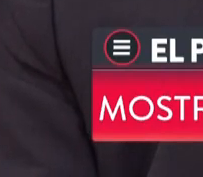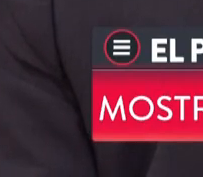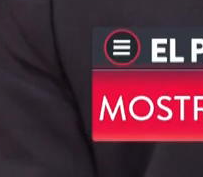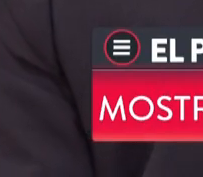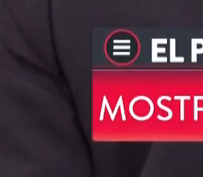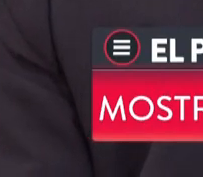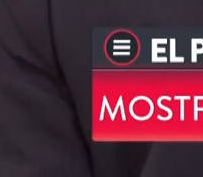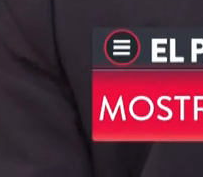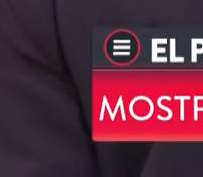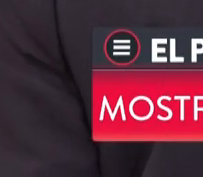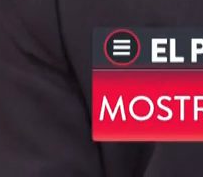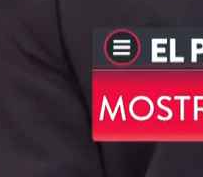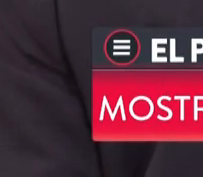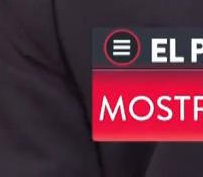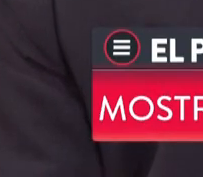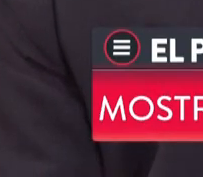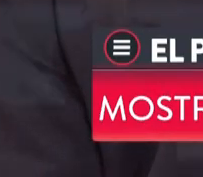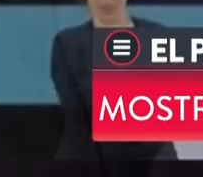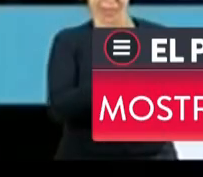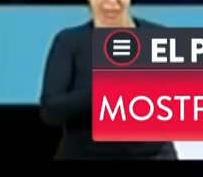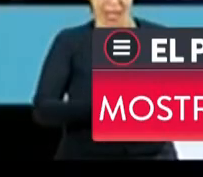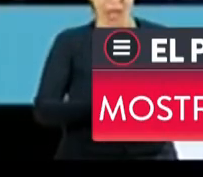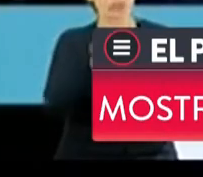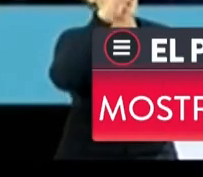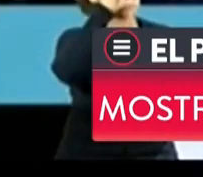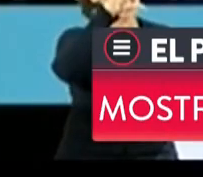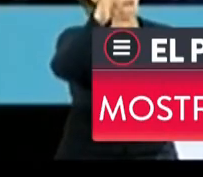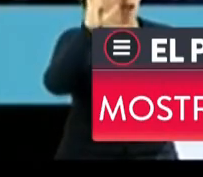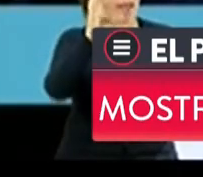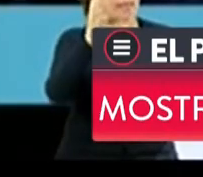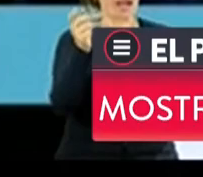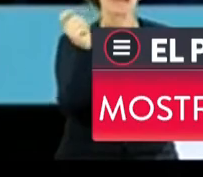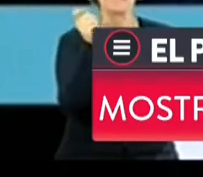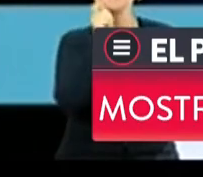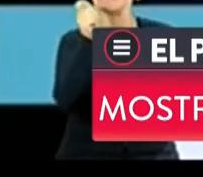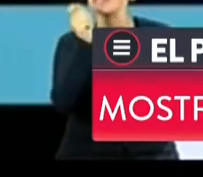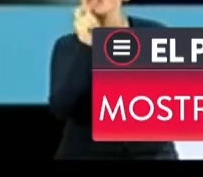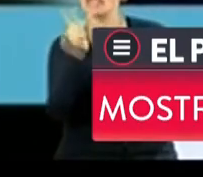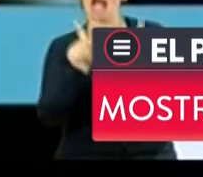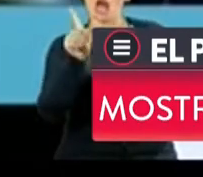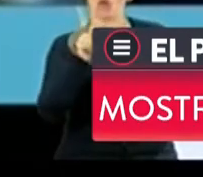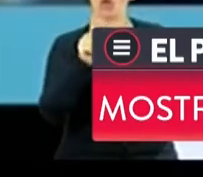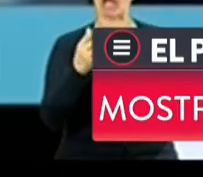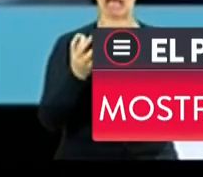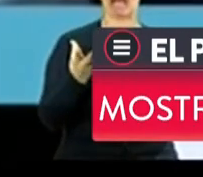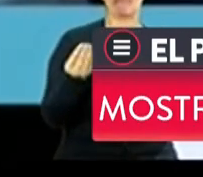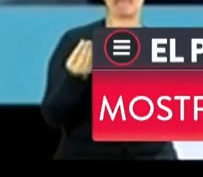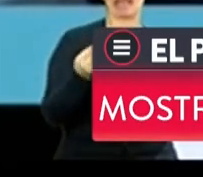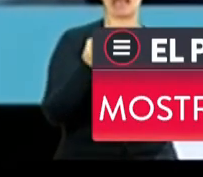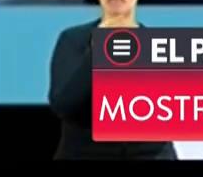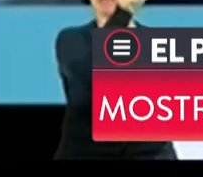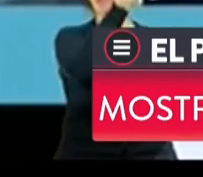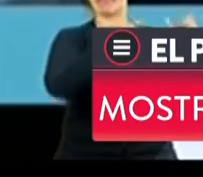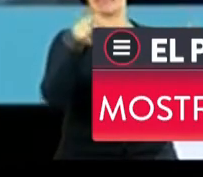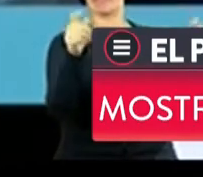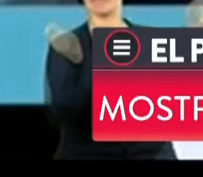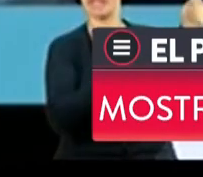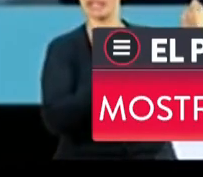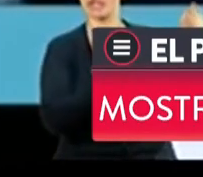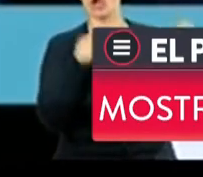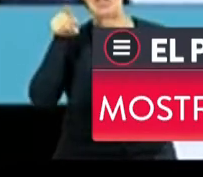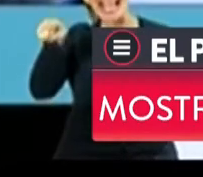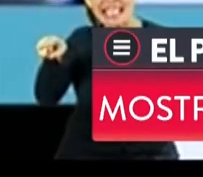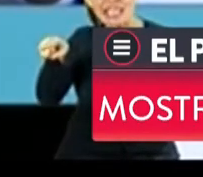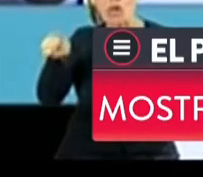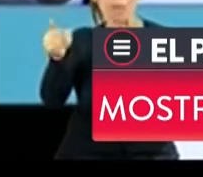cierto, porque él dio nombres. Dijo que se le había caído la capucha a una de estas personas